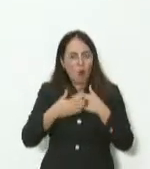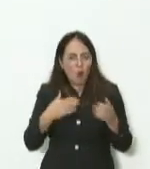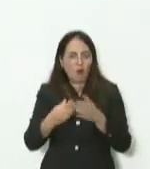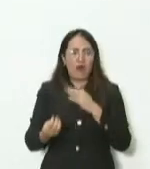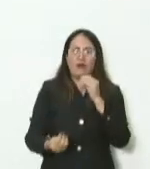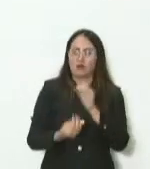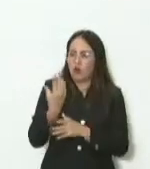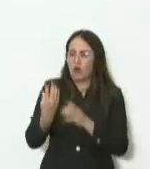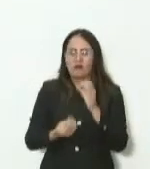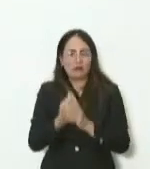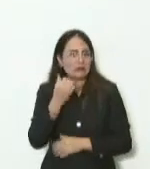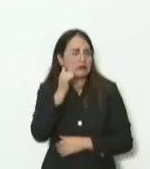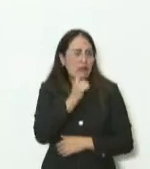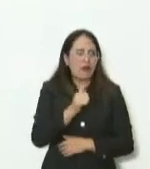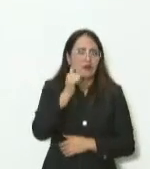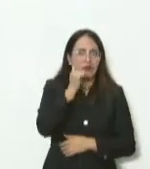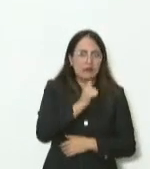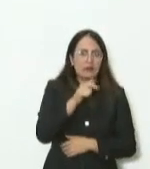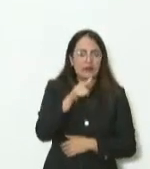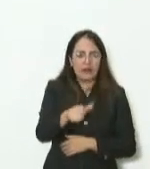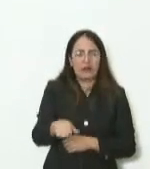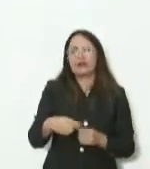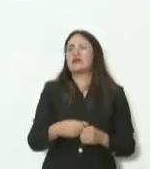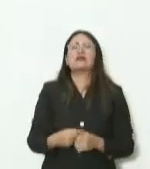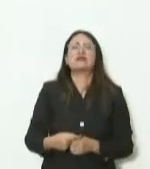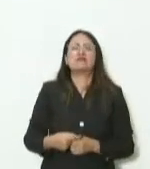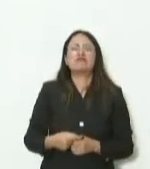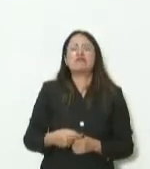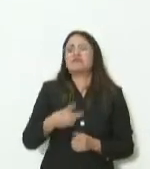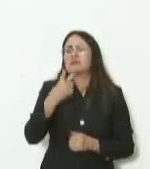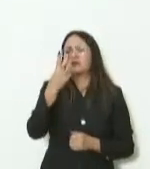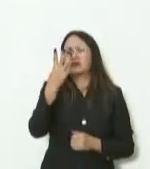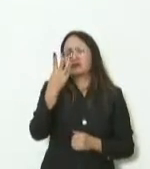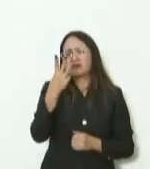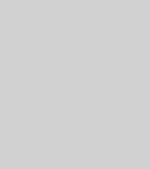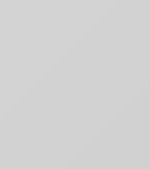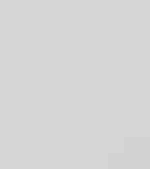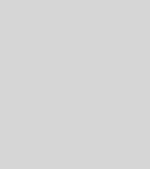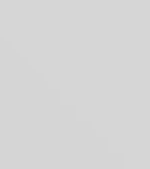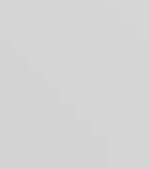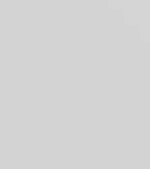naturalmente que se cumpla con el segundo trimestre de deberes de transparencia.